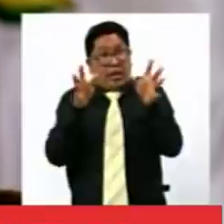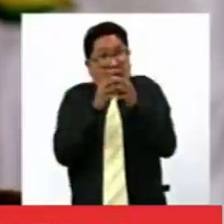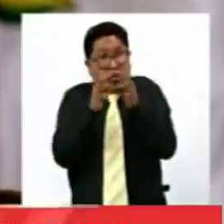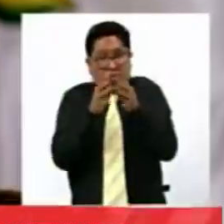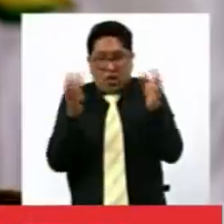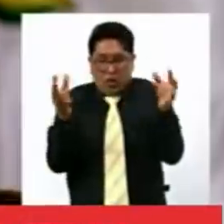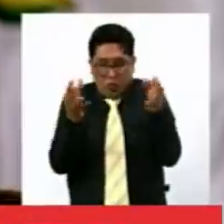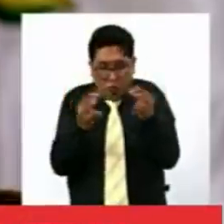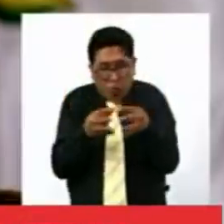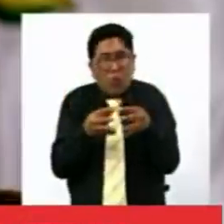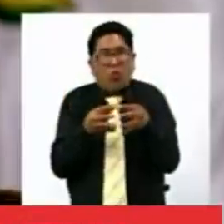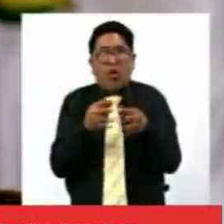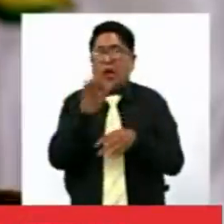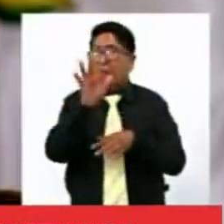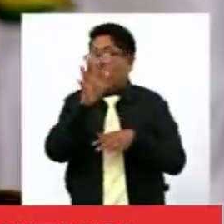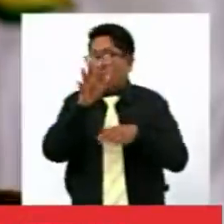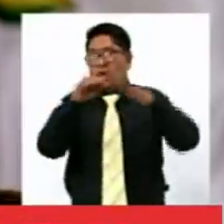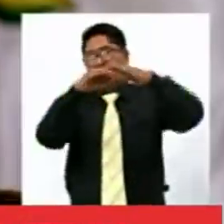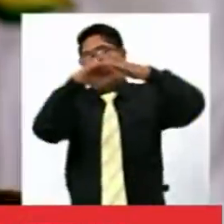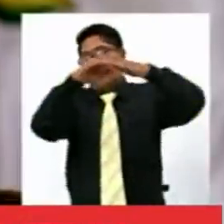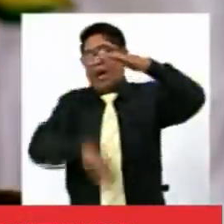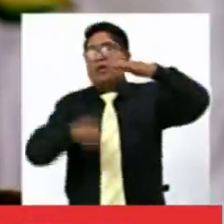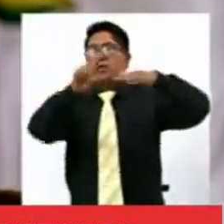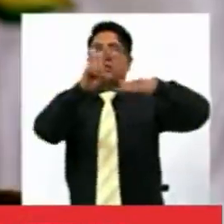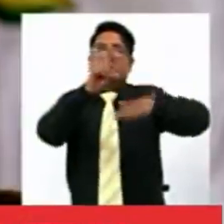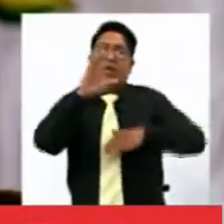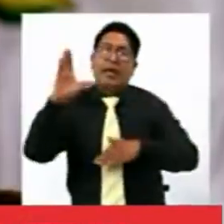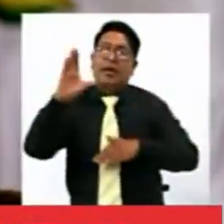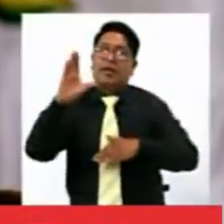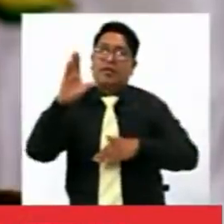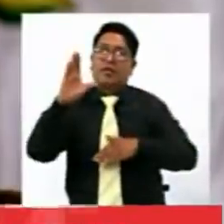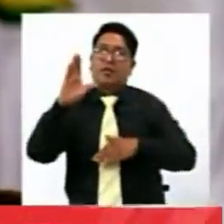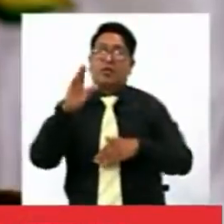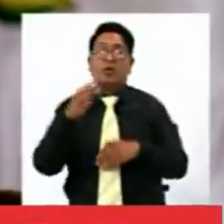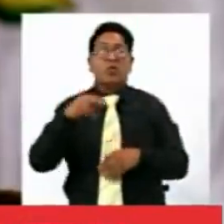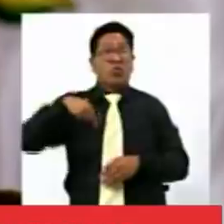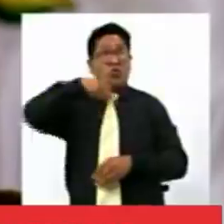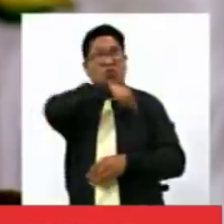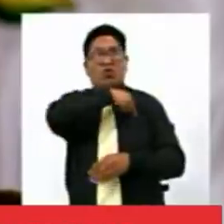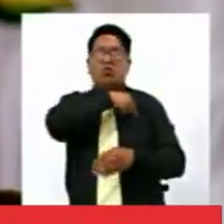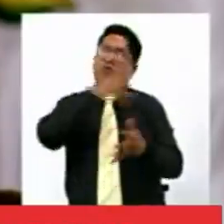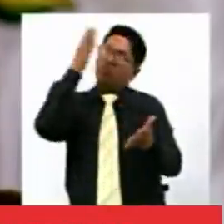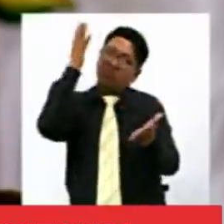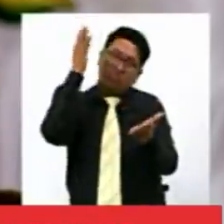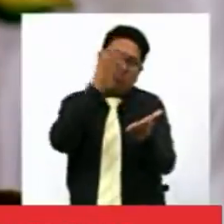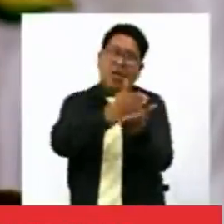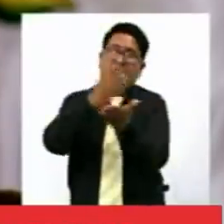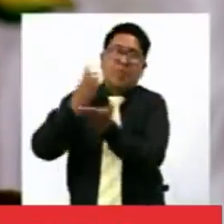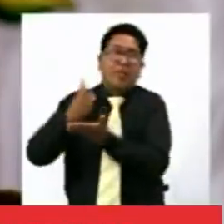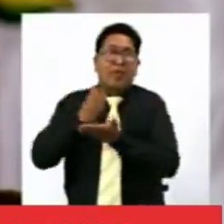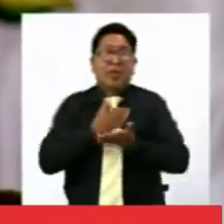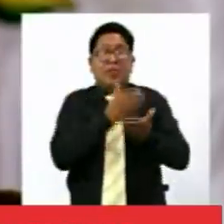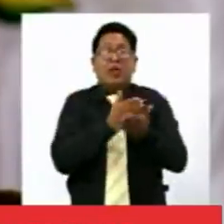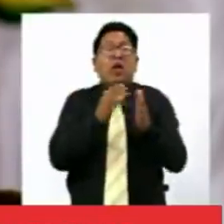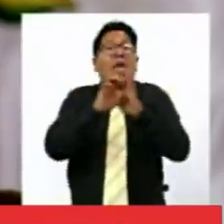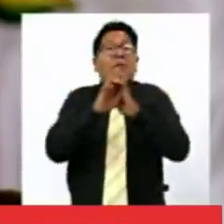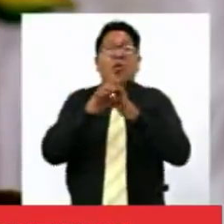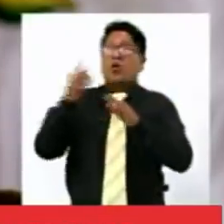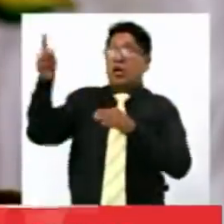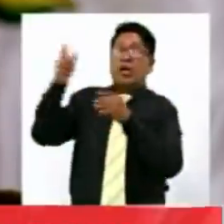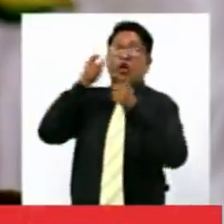es decir en un solo espacio eliminaremos todo arancel para importación de medicamentos